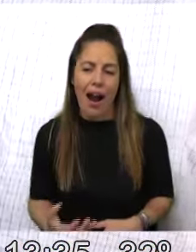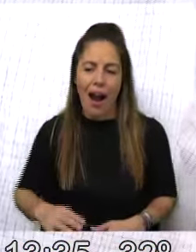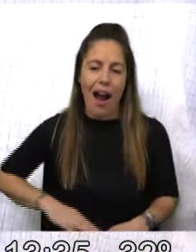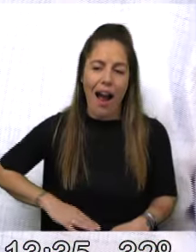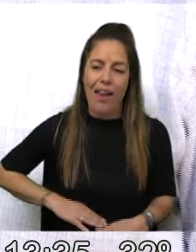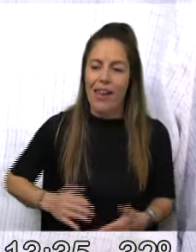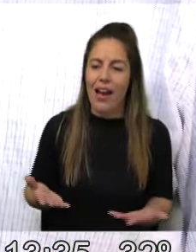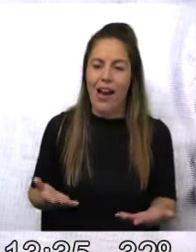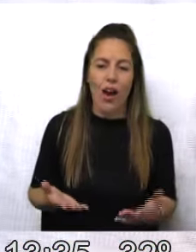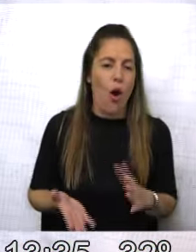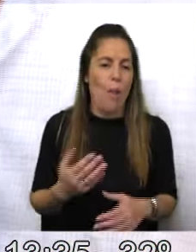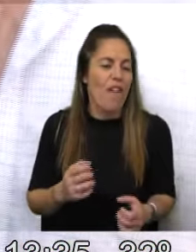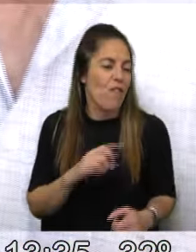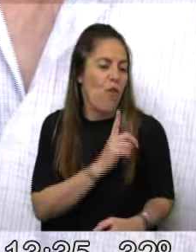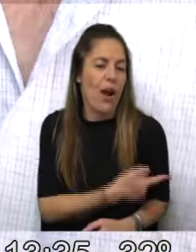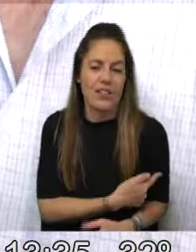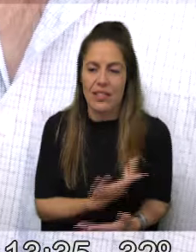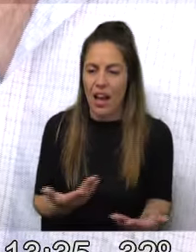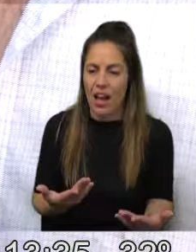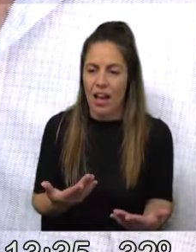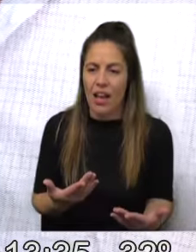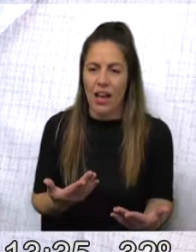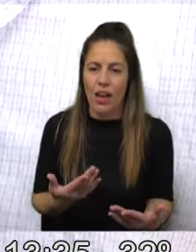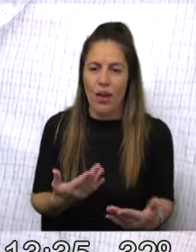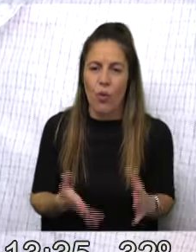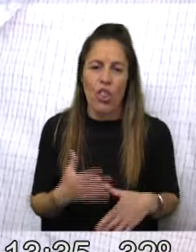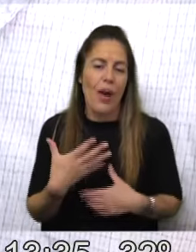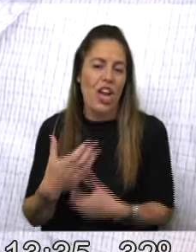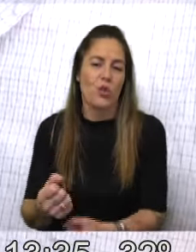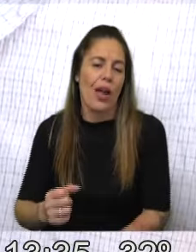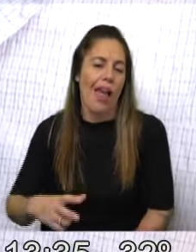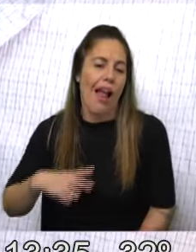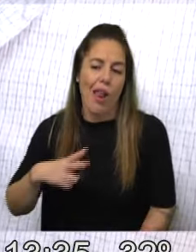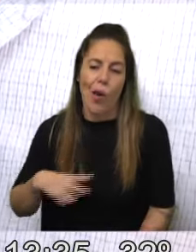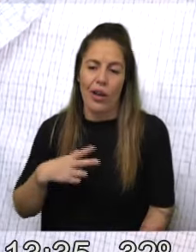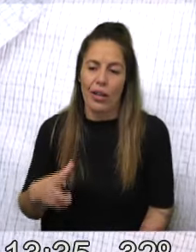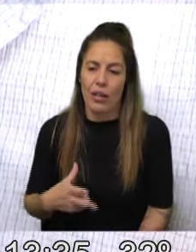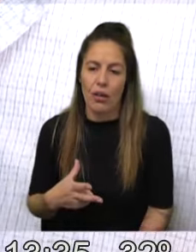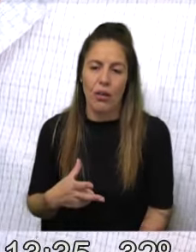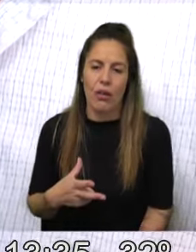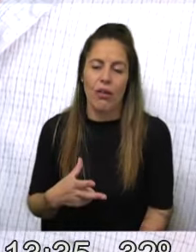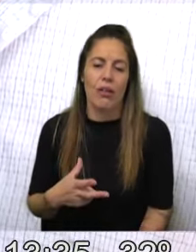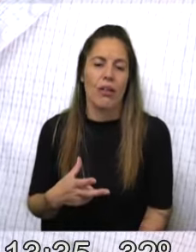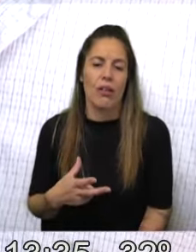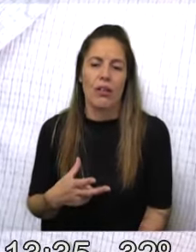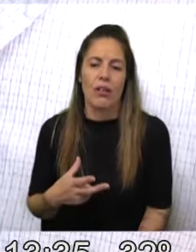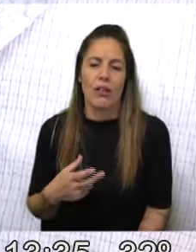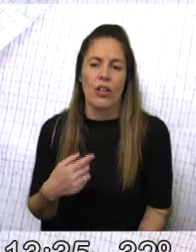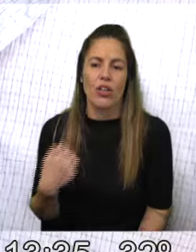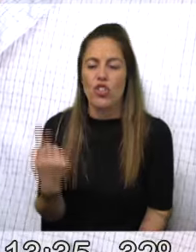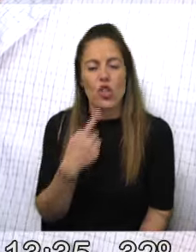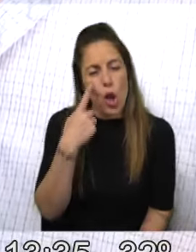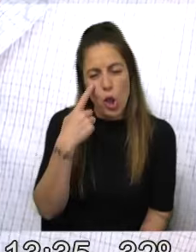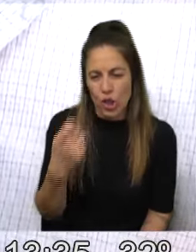ímpetu cuando, bueno, cuando han ayudado a los Maya Oro, enseguida lo han puesto. Nosotros